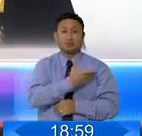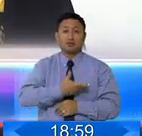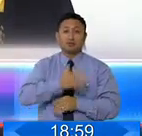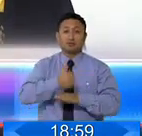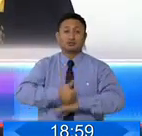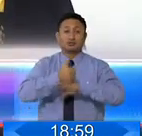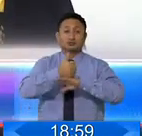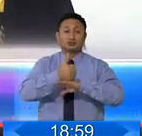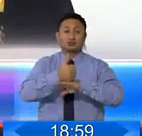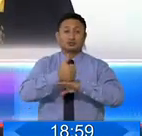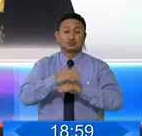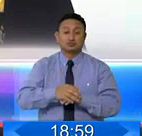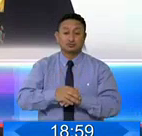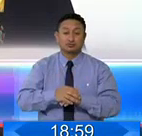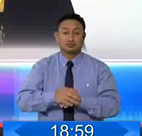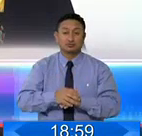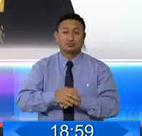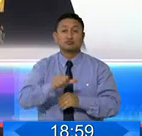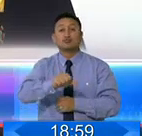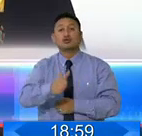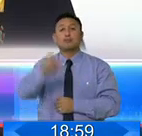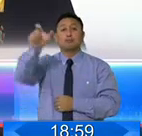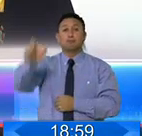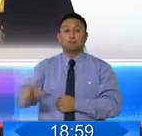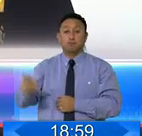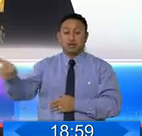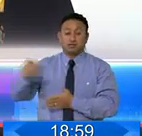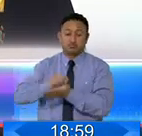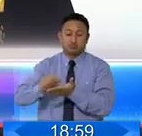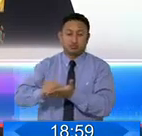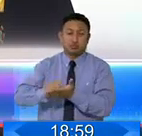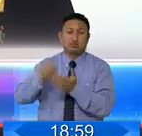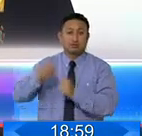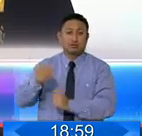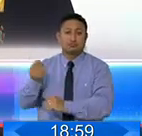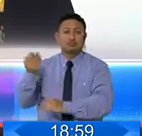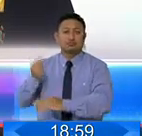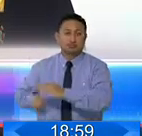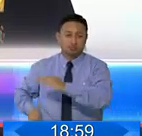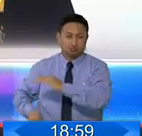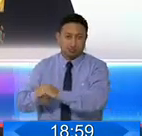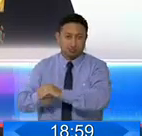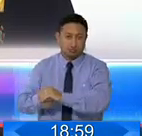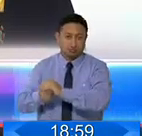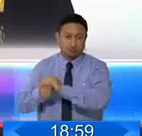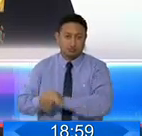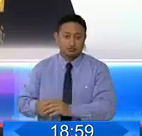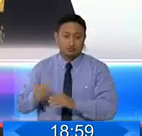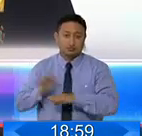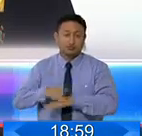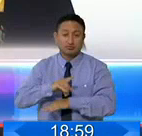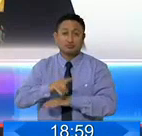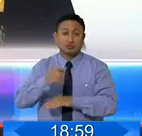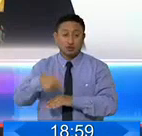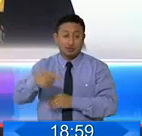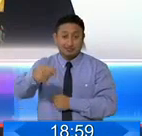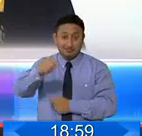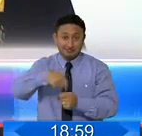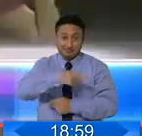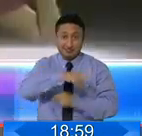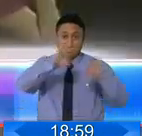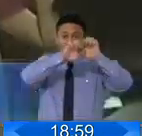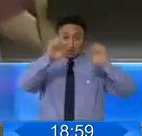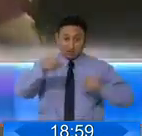Corte Superior por terceros que le ofrecieron un soborno contra cobro de la indemnización a